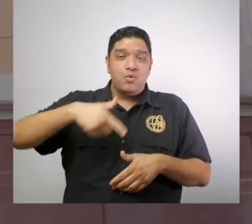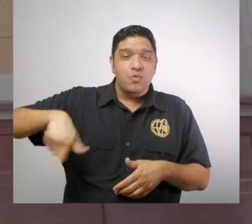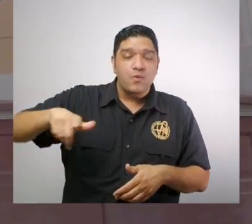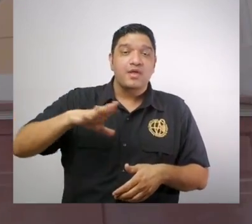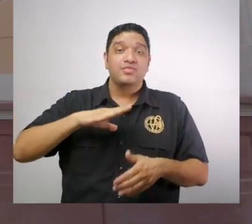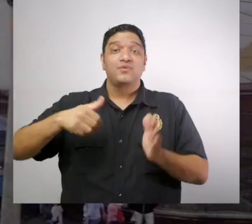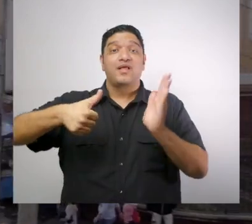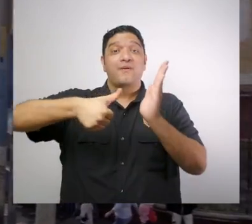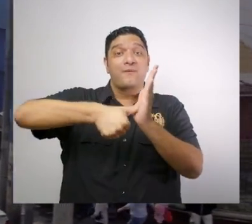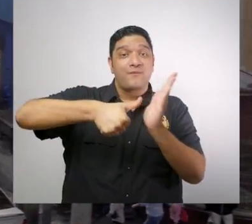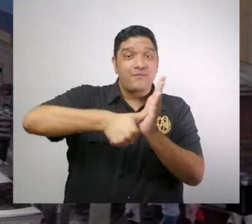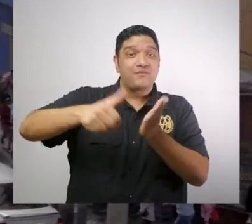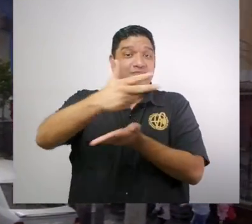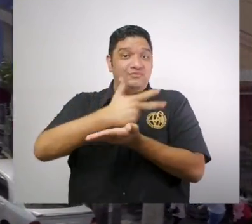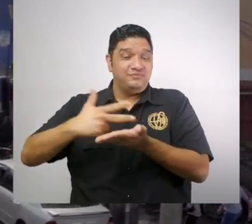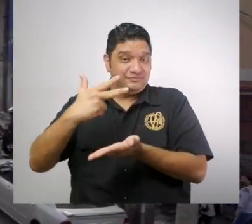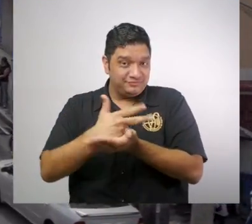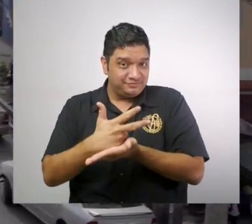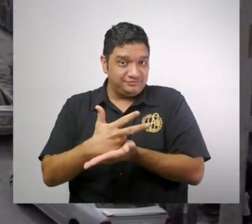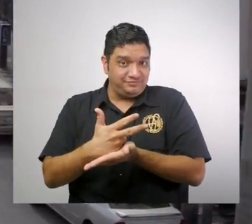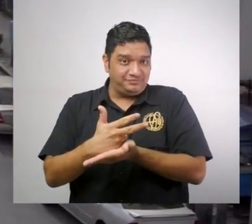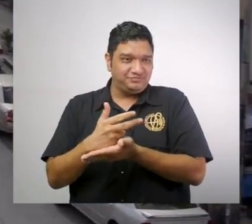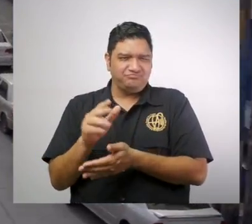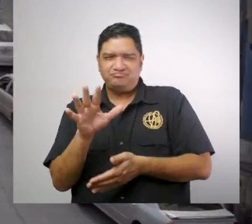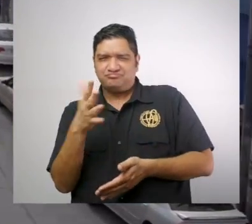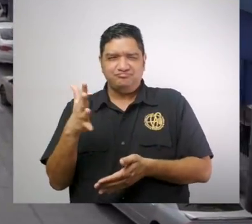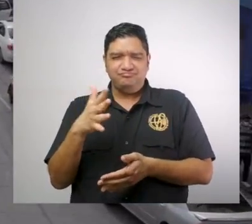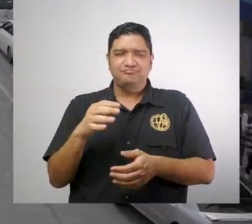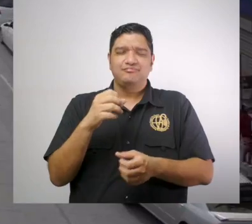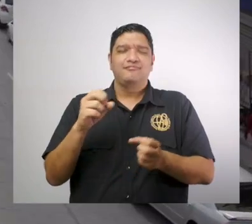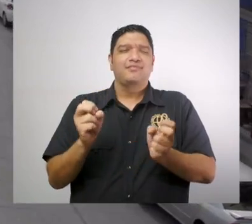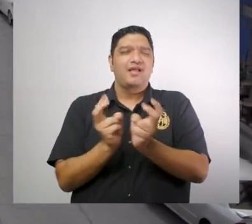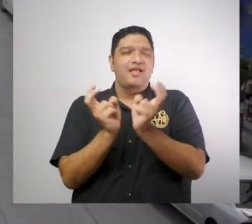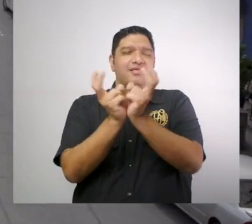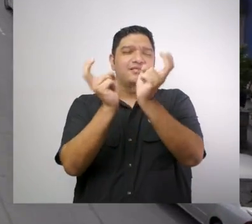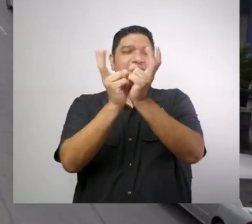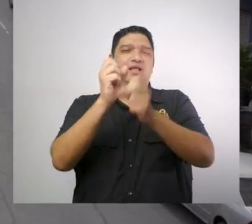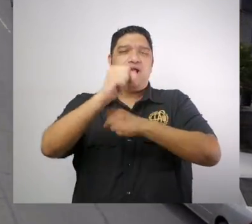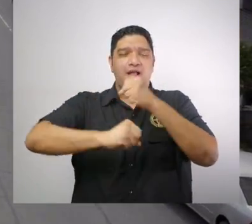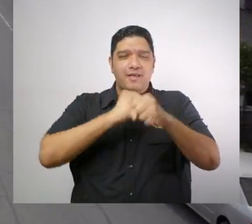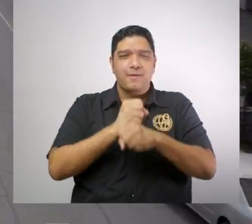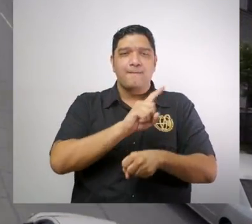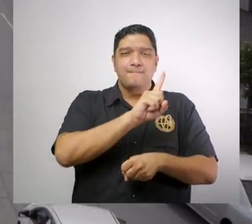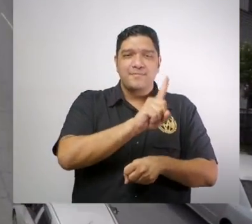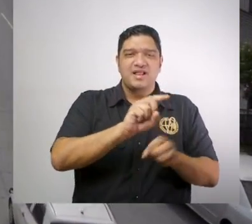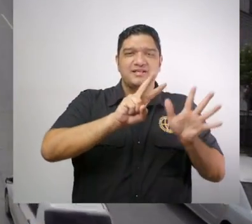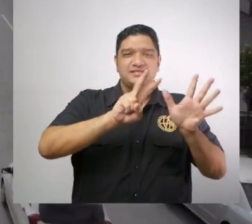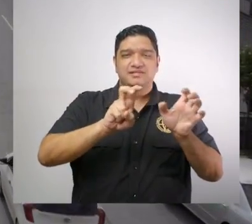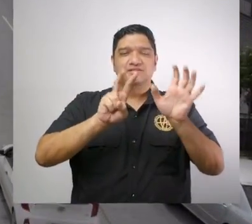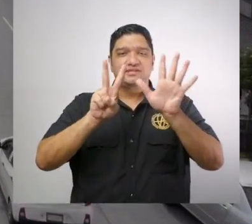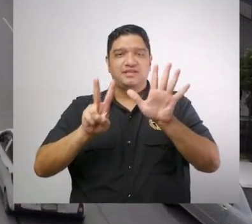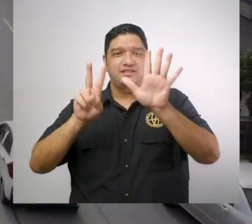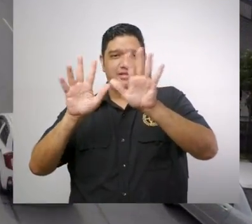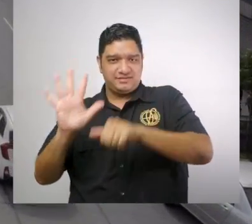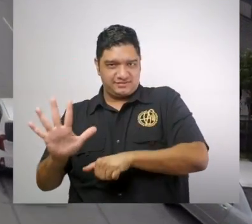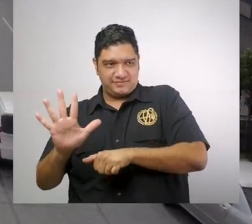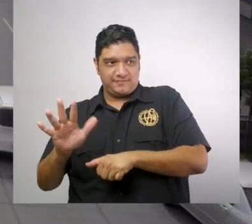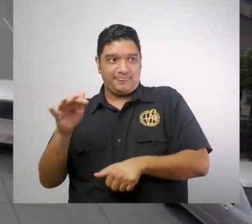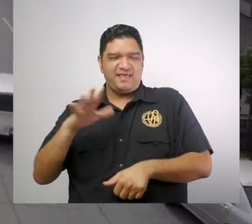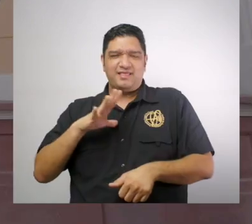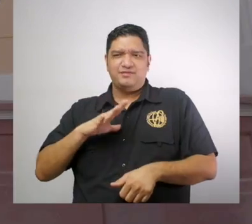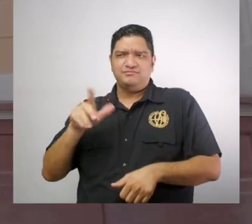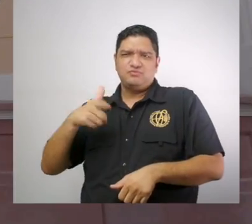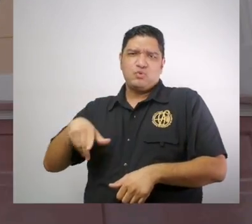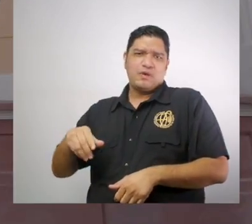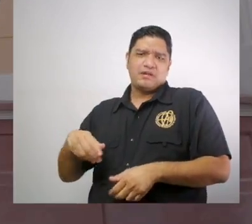su traslado a finales de diciembre de 1775. Hoy hay una agencia